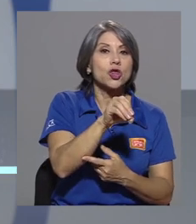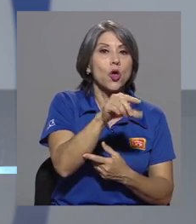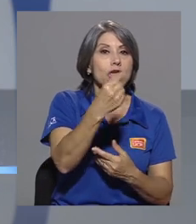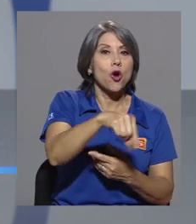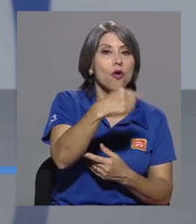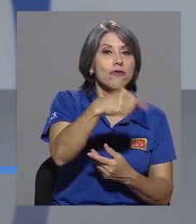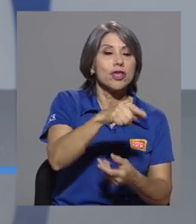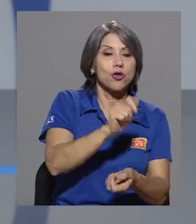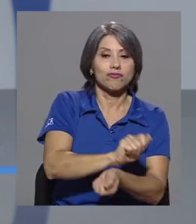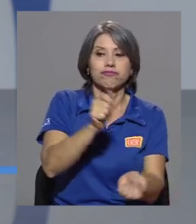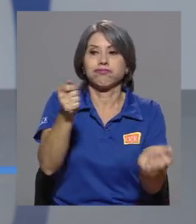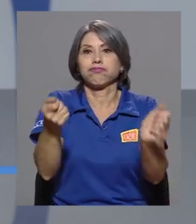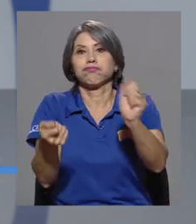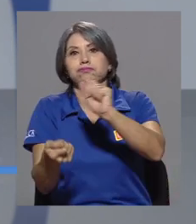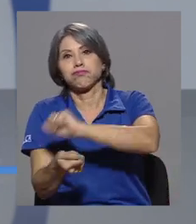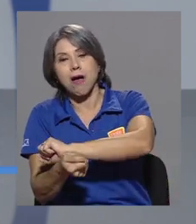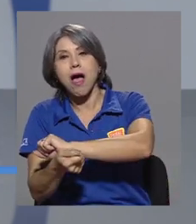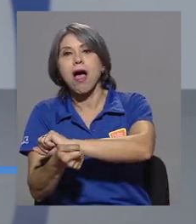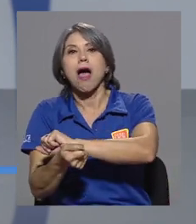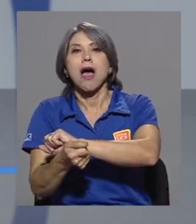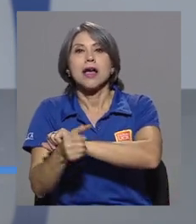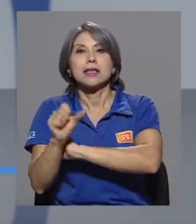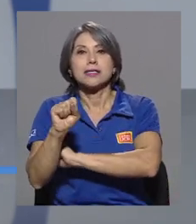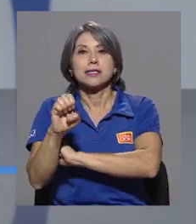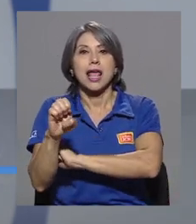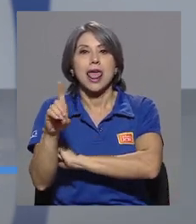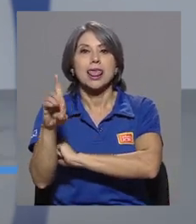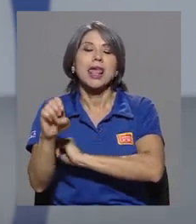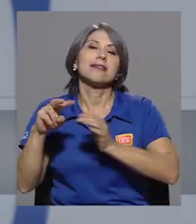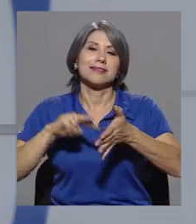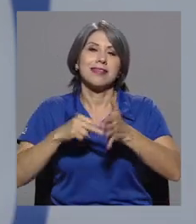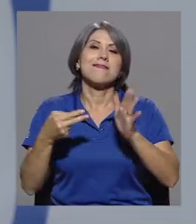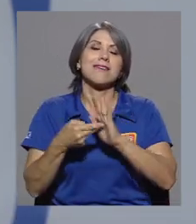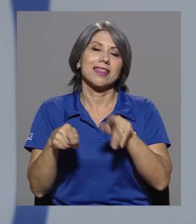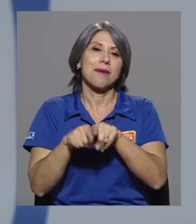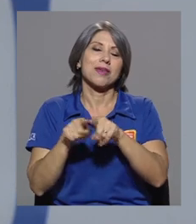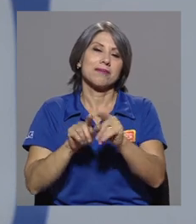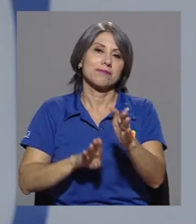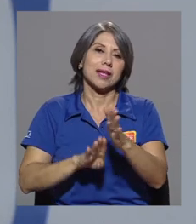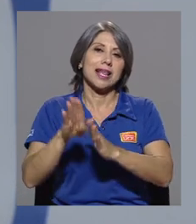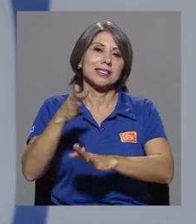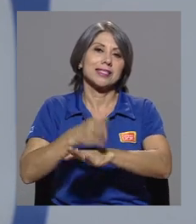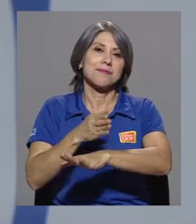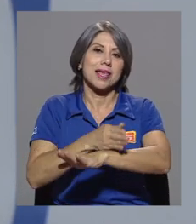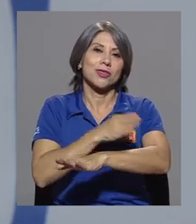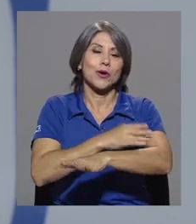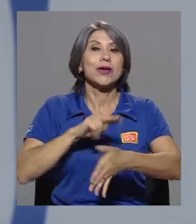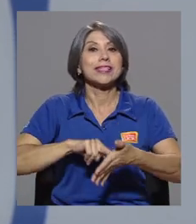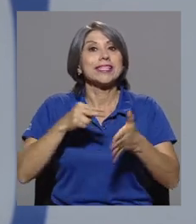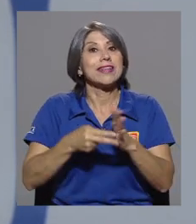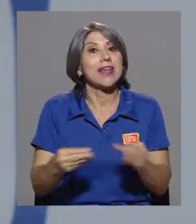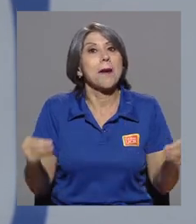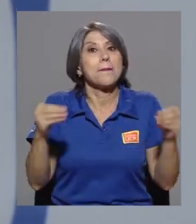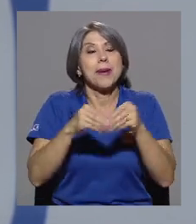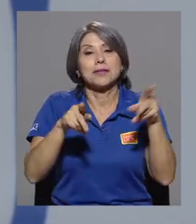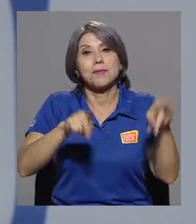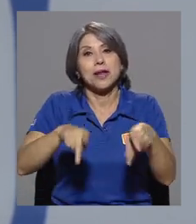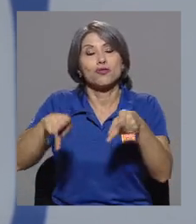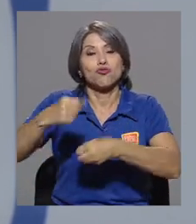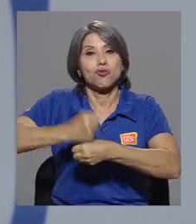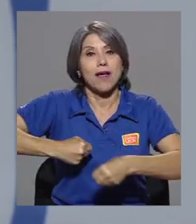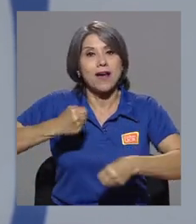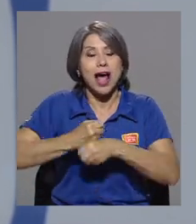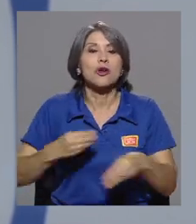sede implique también el crecimiento y el crecimiento pues implicará también mayor cantidad de personas que van a estar trabajando